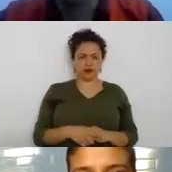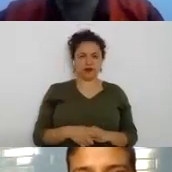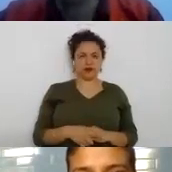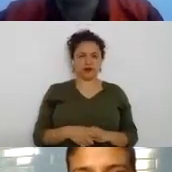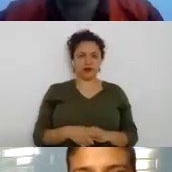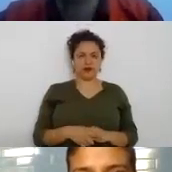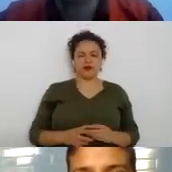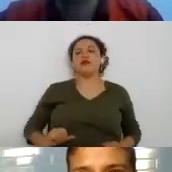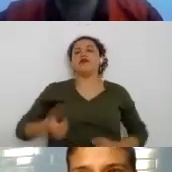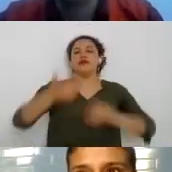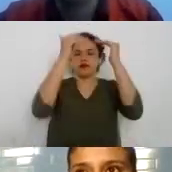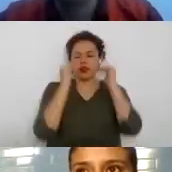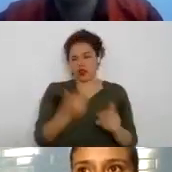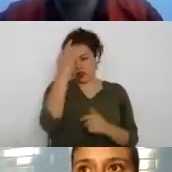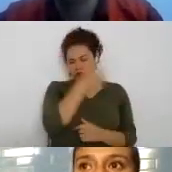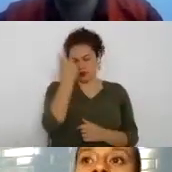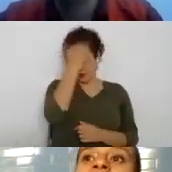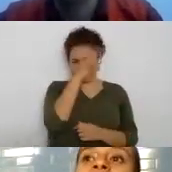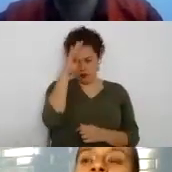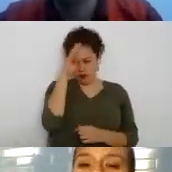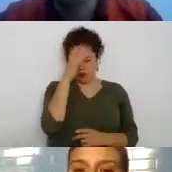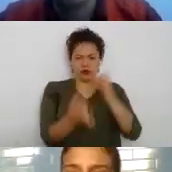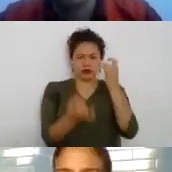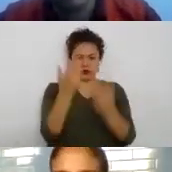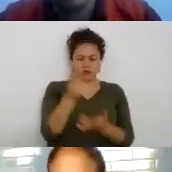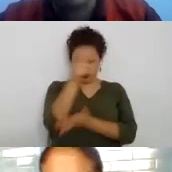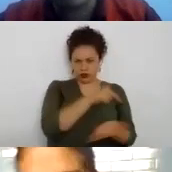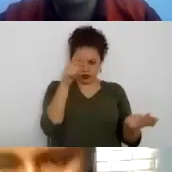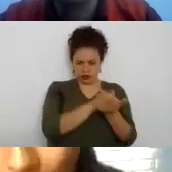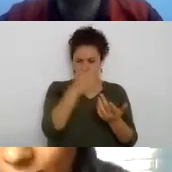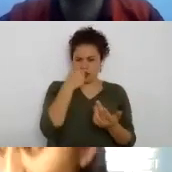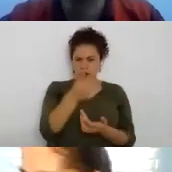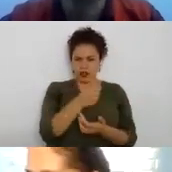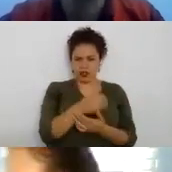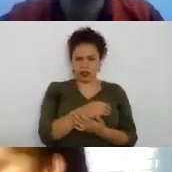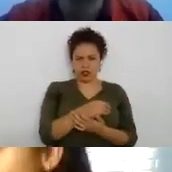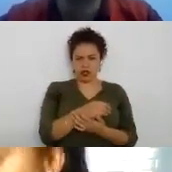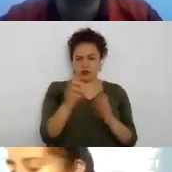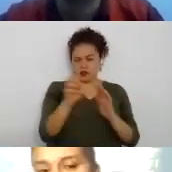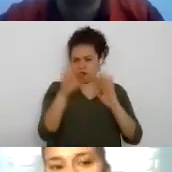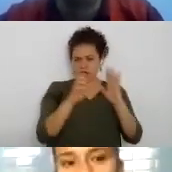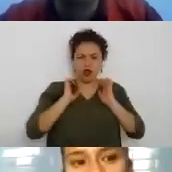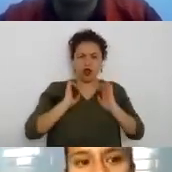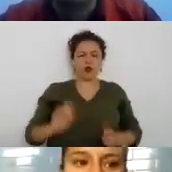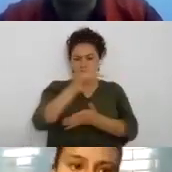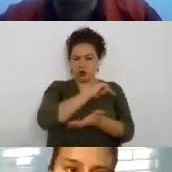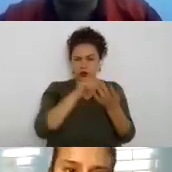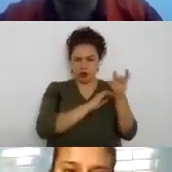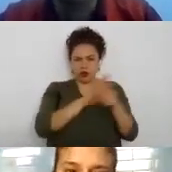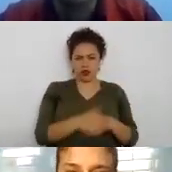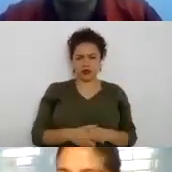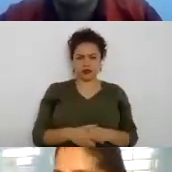otro punto a considerar en una quemadura va a ser la localización de la misma. Es decir, en qué parte del cuerpo está ubicada.